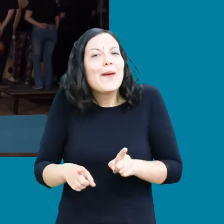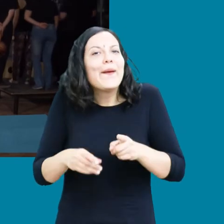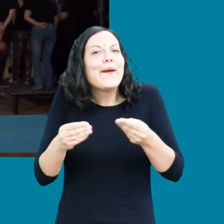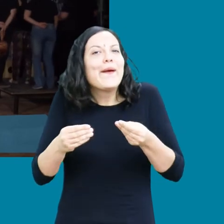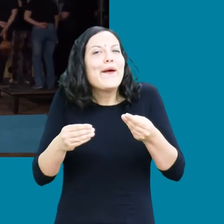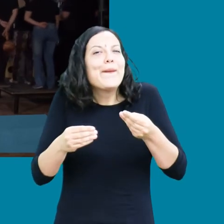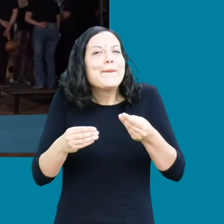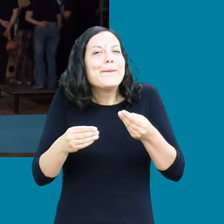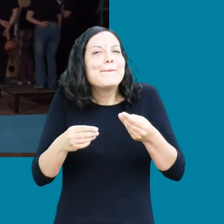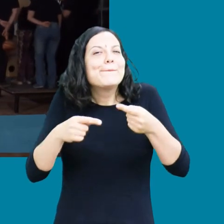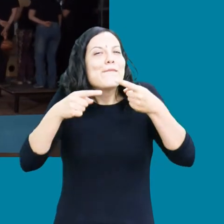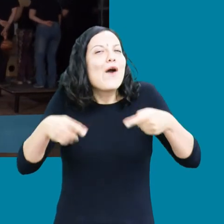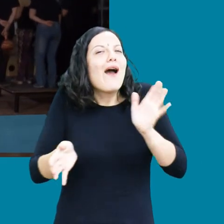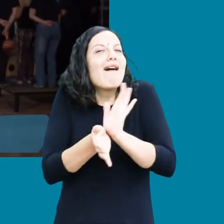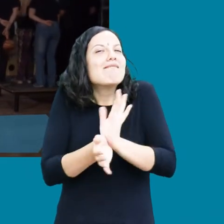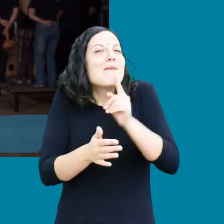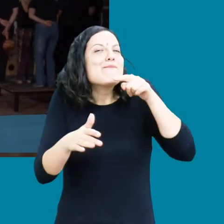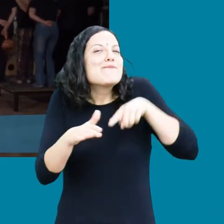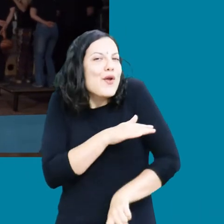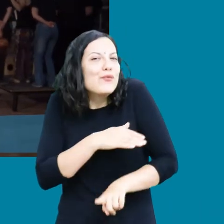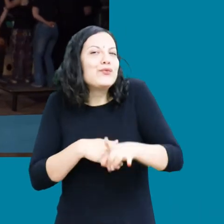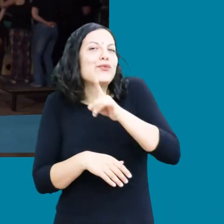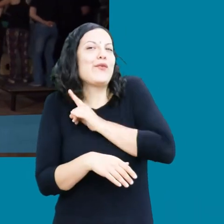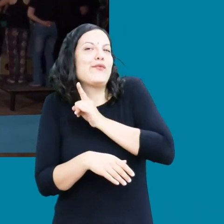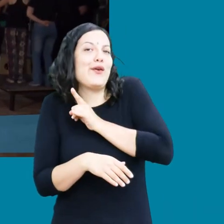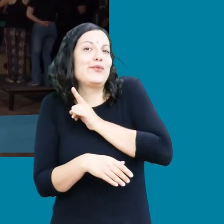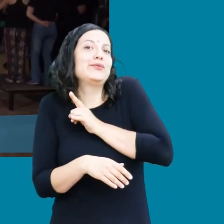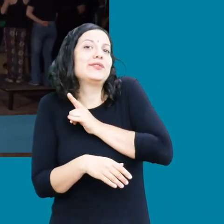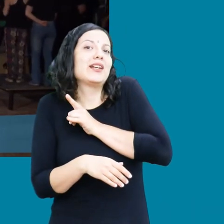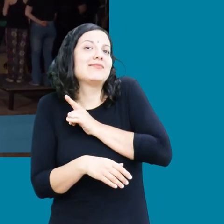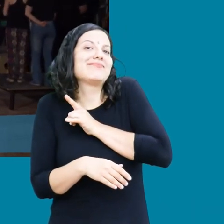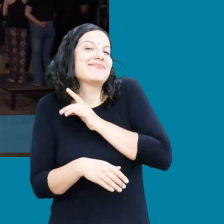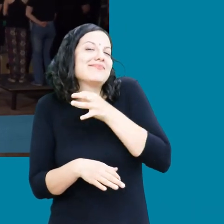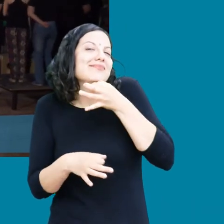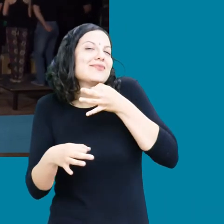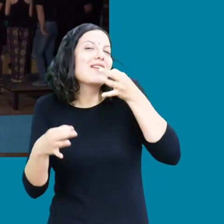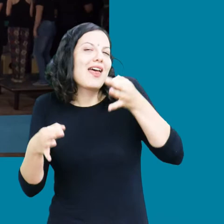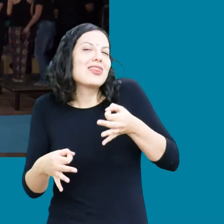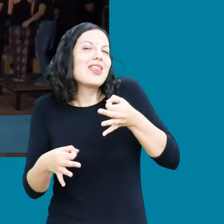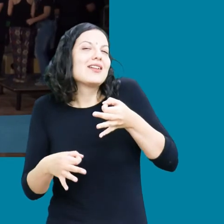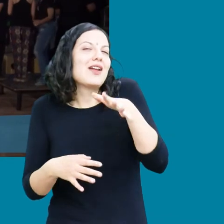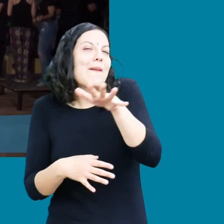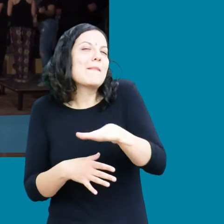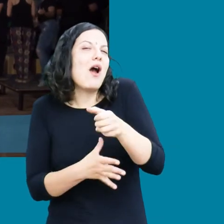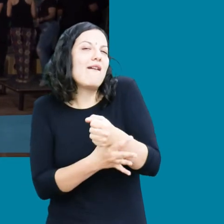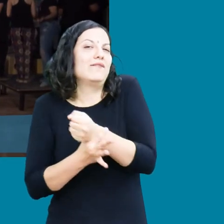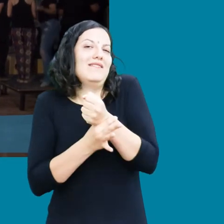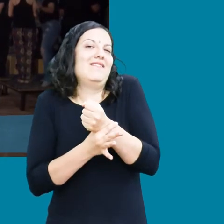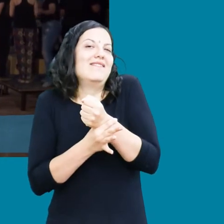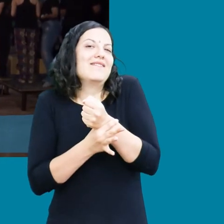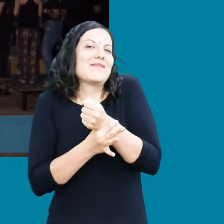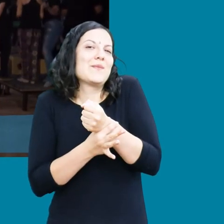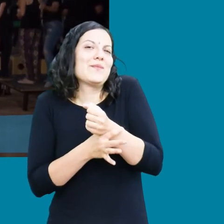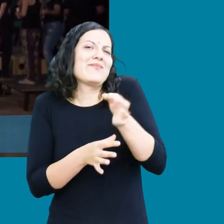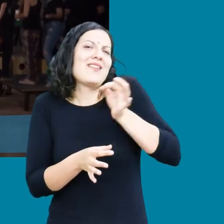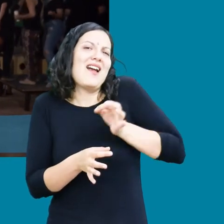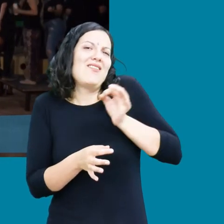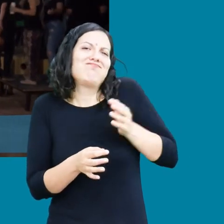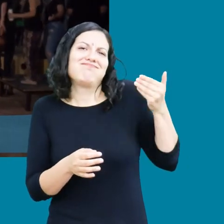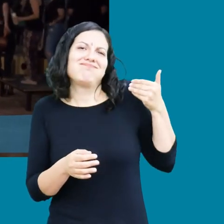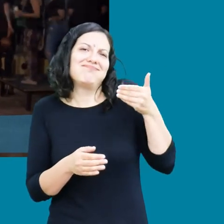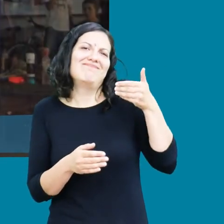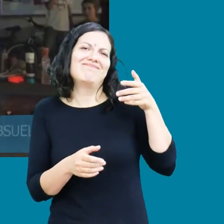que tiene esto, tanto para la facultad, que seguramente es un espacio significativo por donde han pasado y